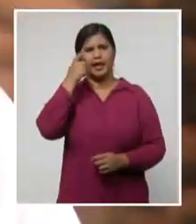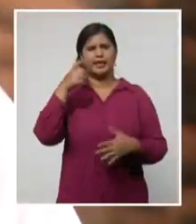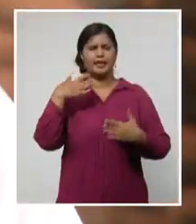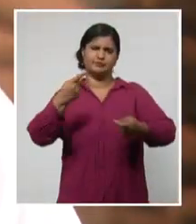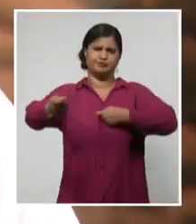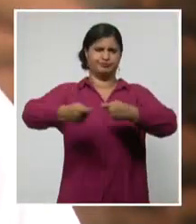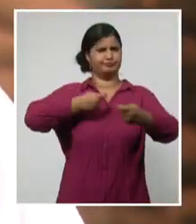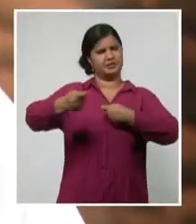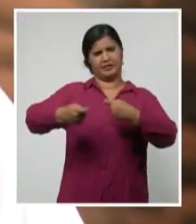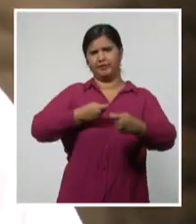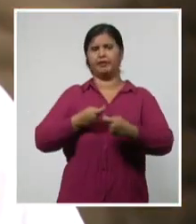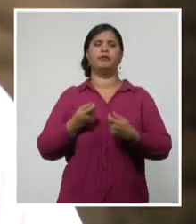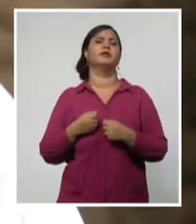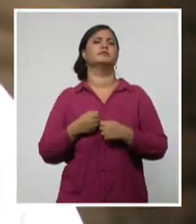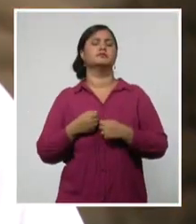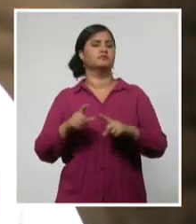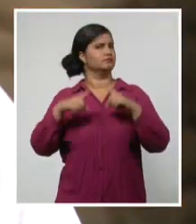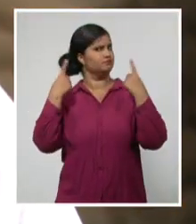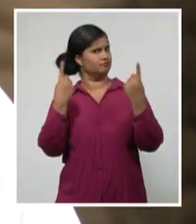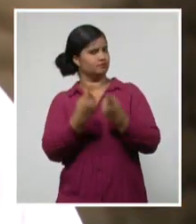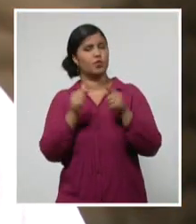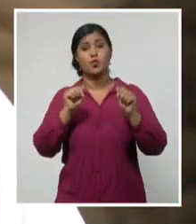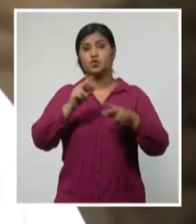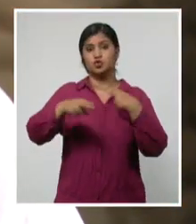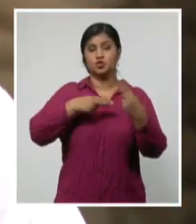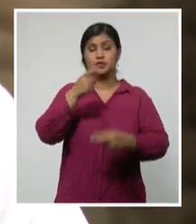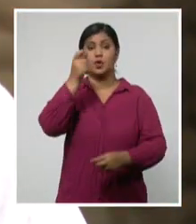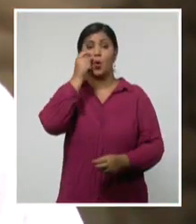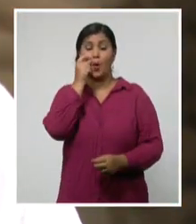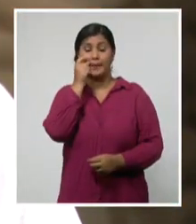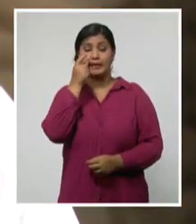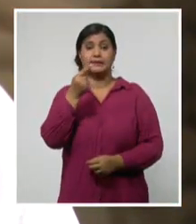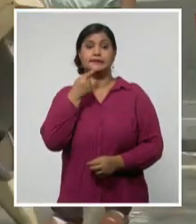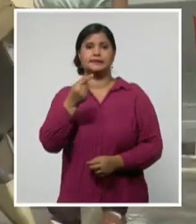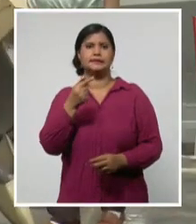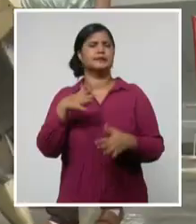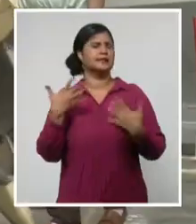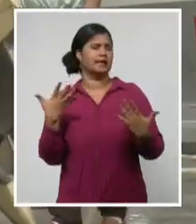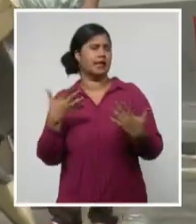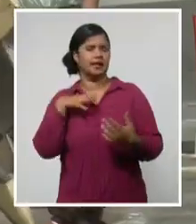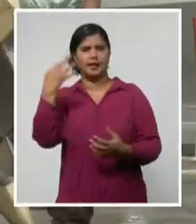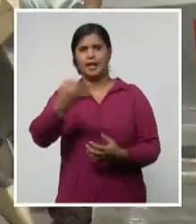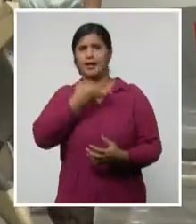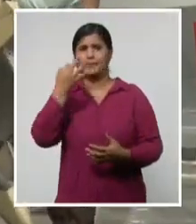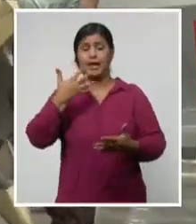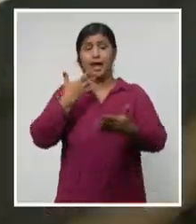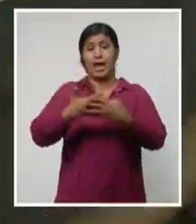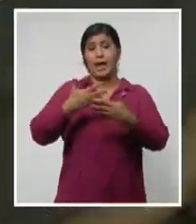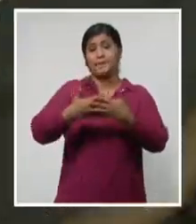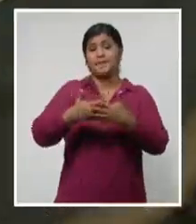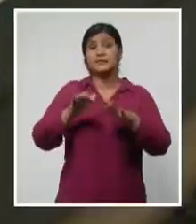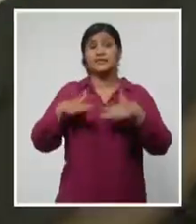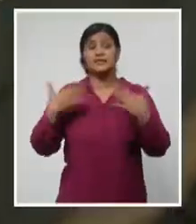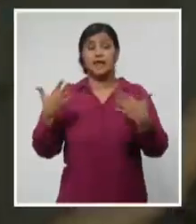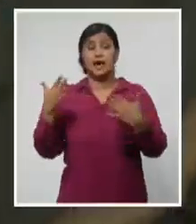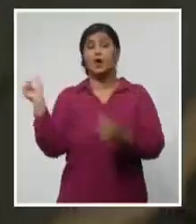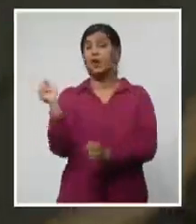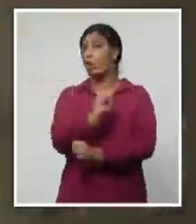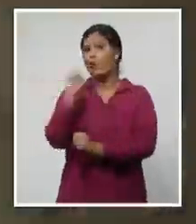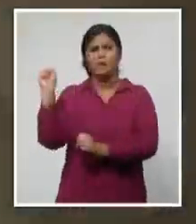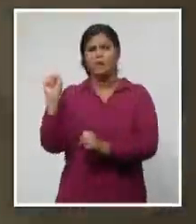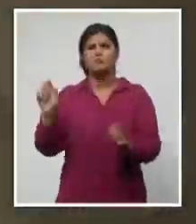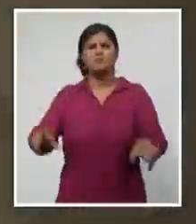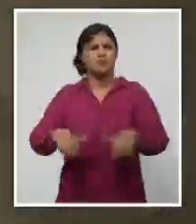según nos explica el especialista de calidad luís delgado vázquez la empresa ya cumplió pese a lakovic 19 el plan con